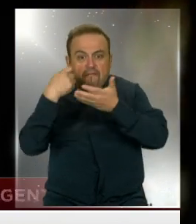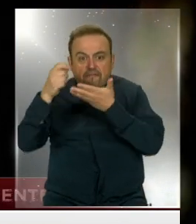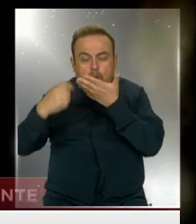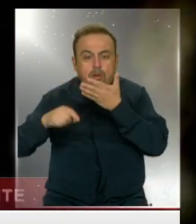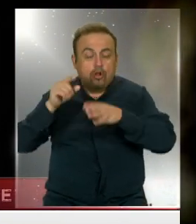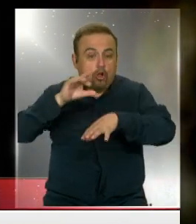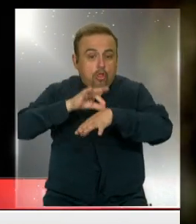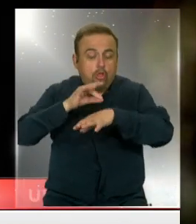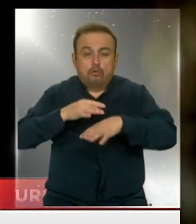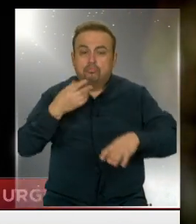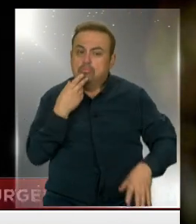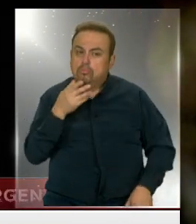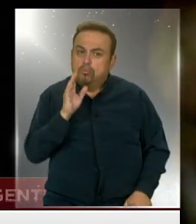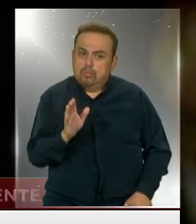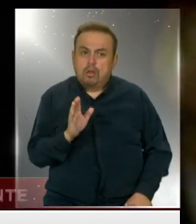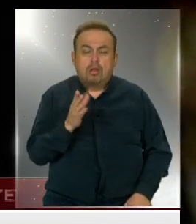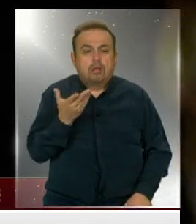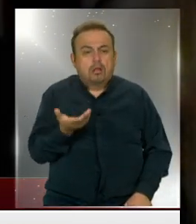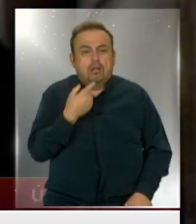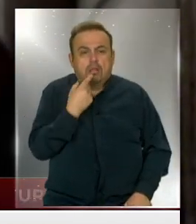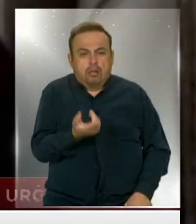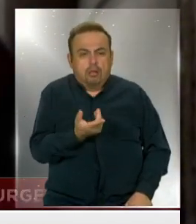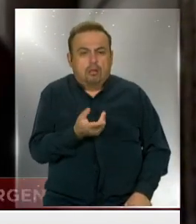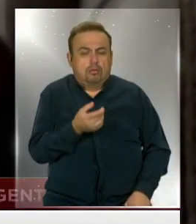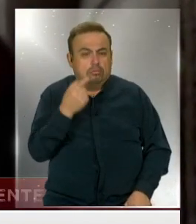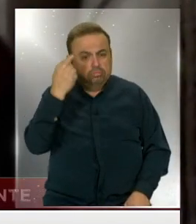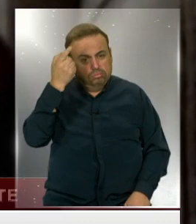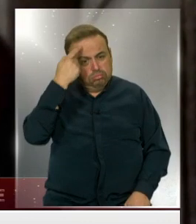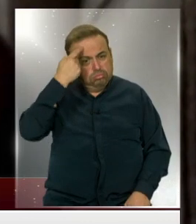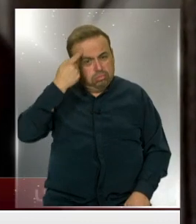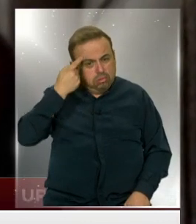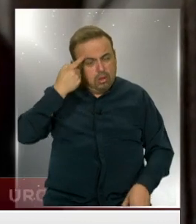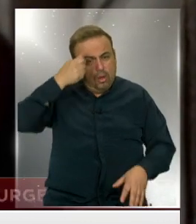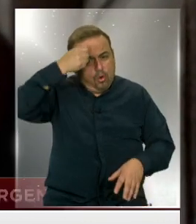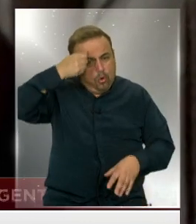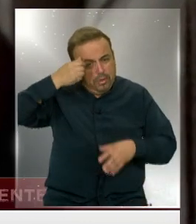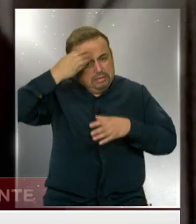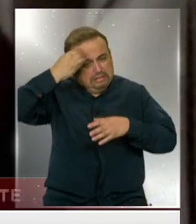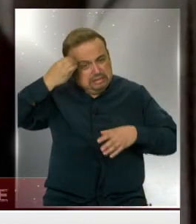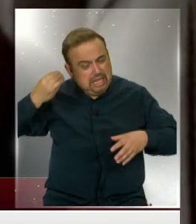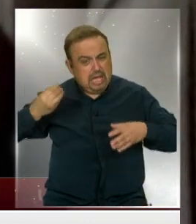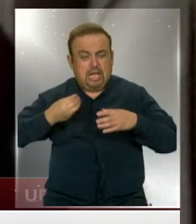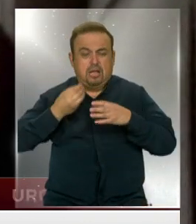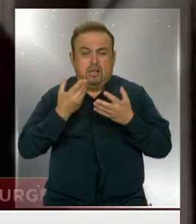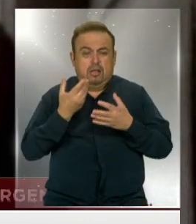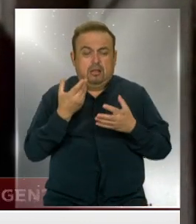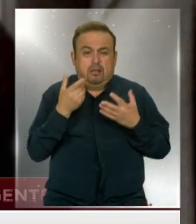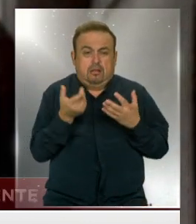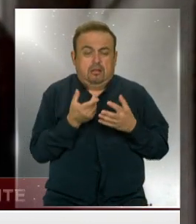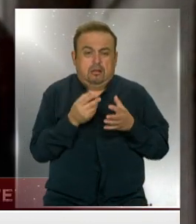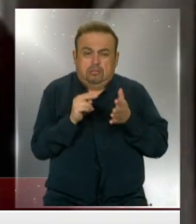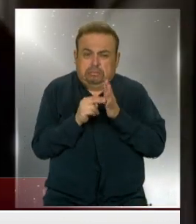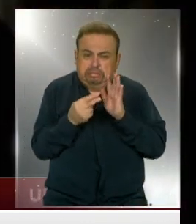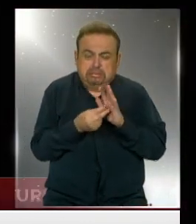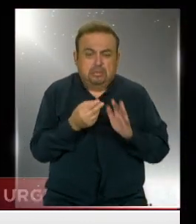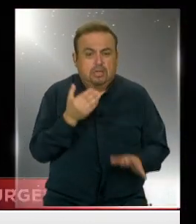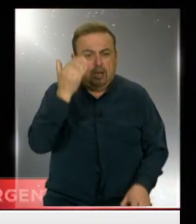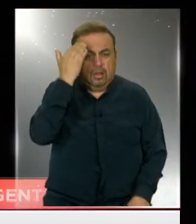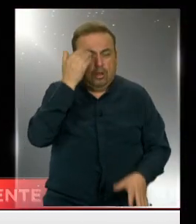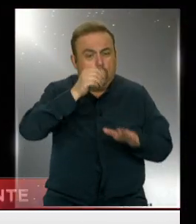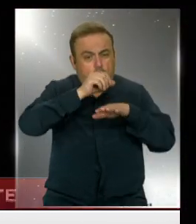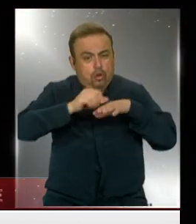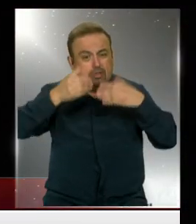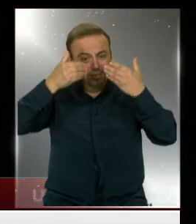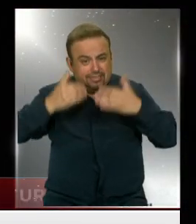ver, había tenido... Se ponderaba una evolución favorable... después de este hematoma subdural y de la operación